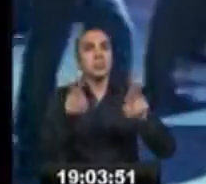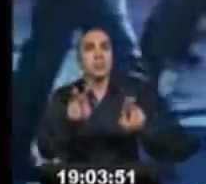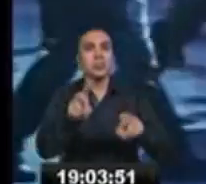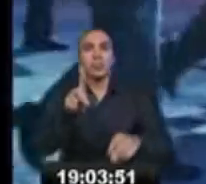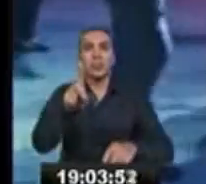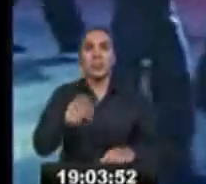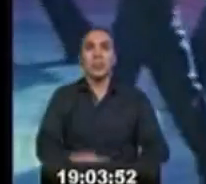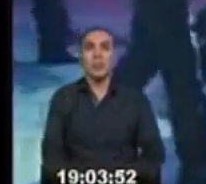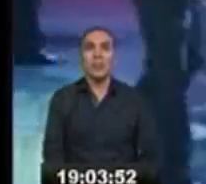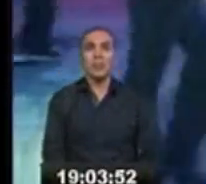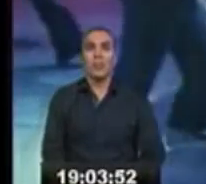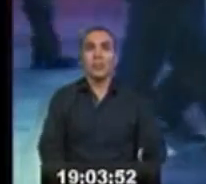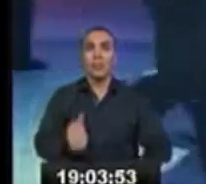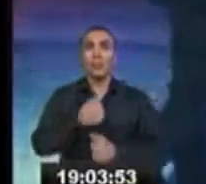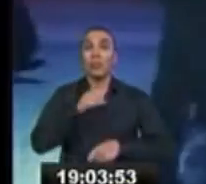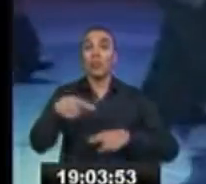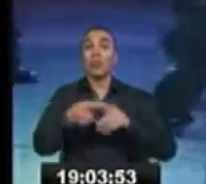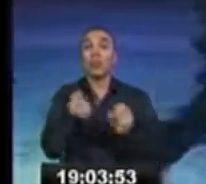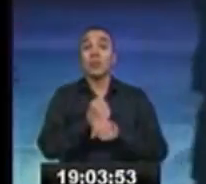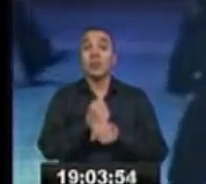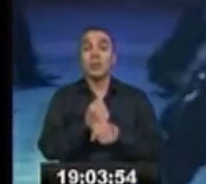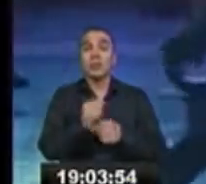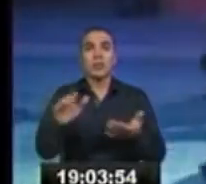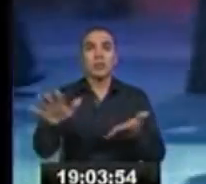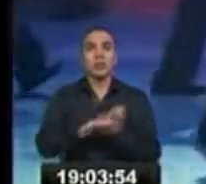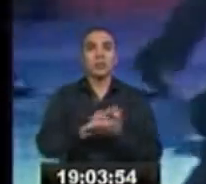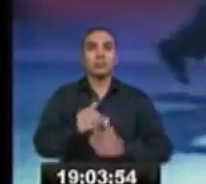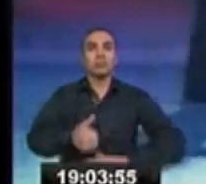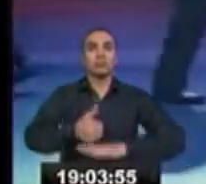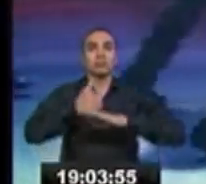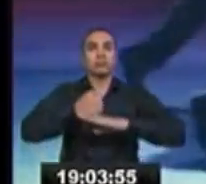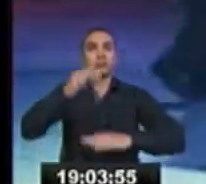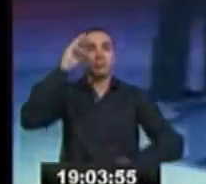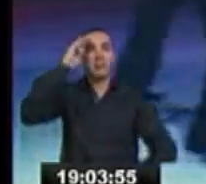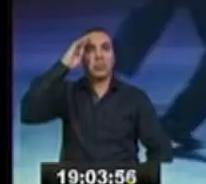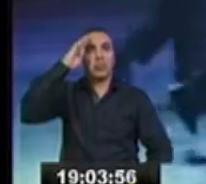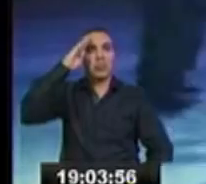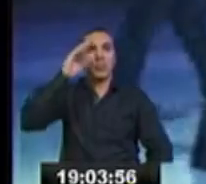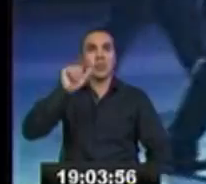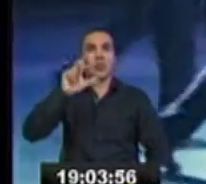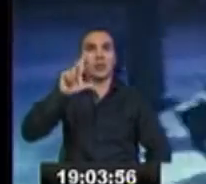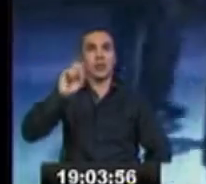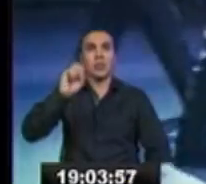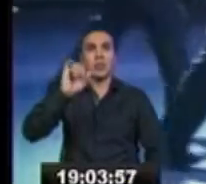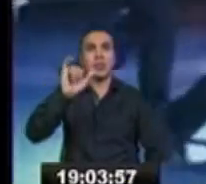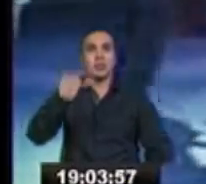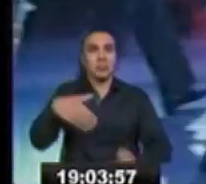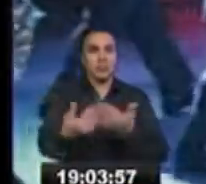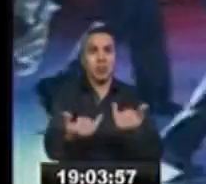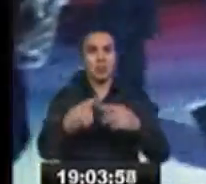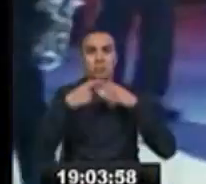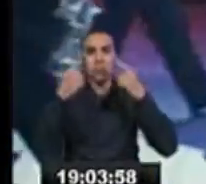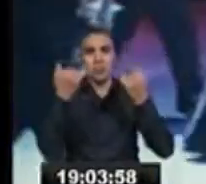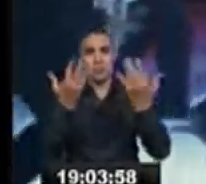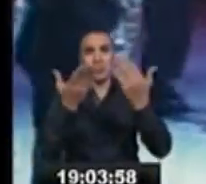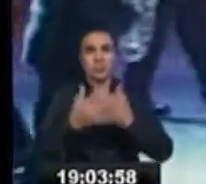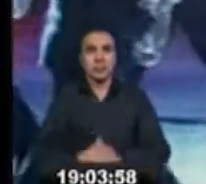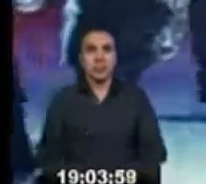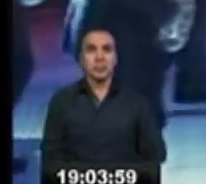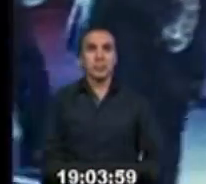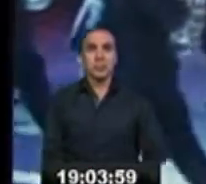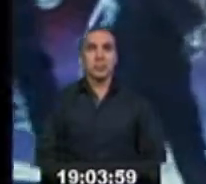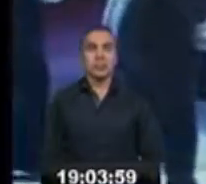un acto castrense desarrollado en la Escuela Superior Militar Eloy Alfaro. Veamos el siguiente